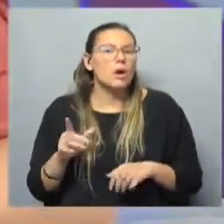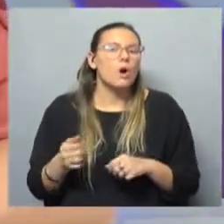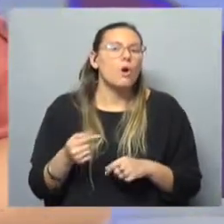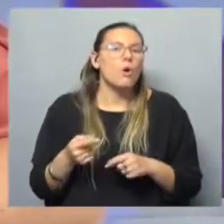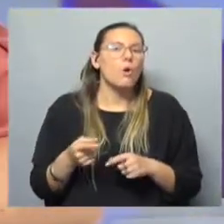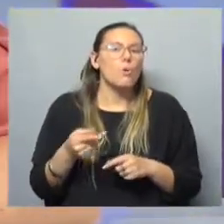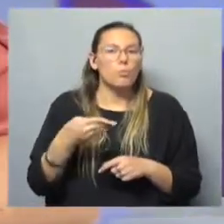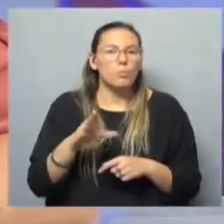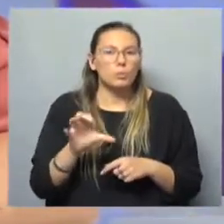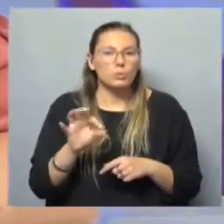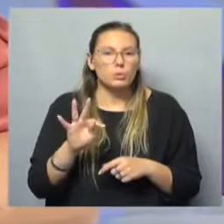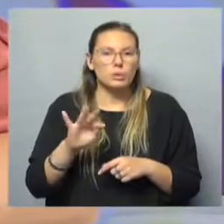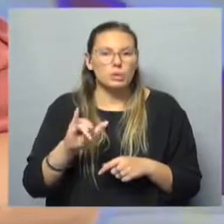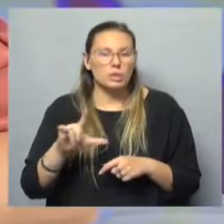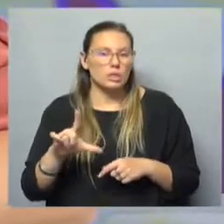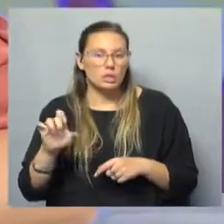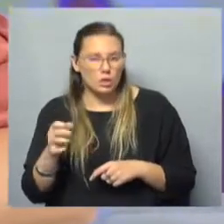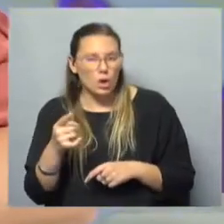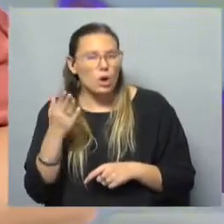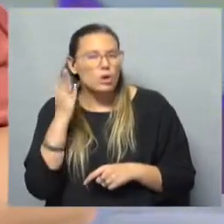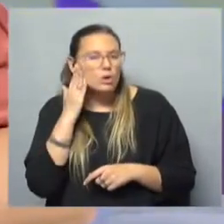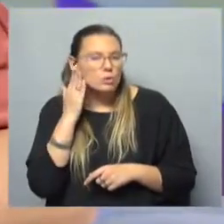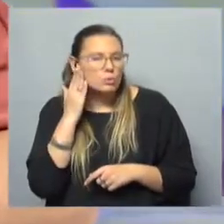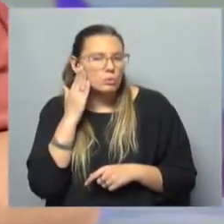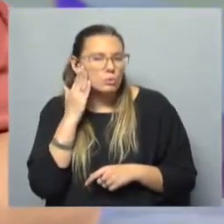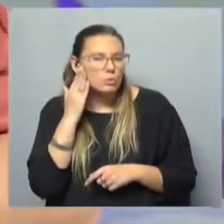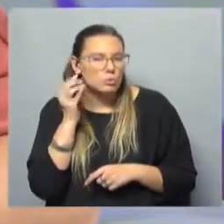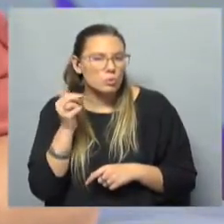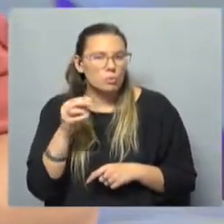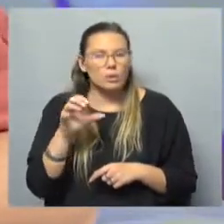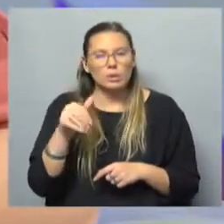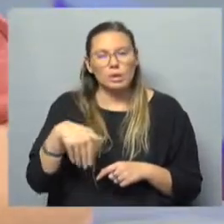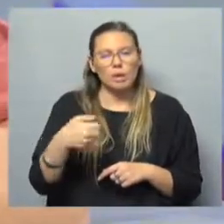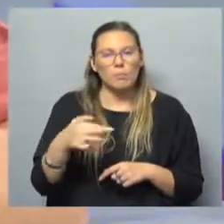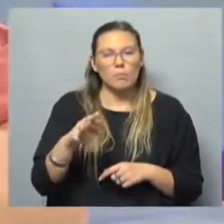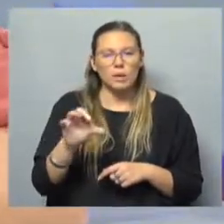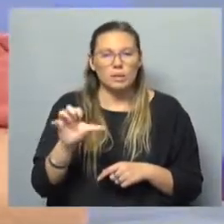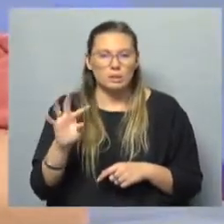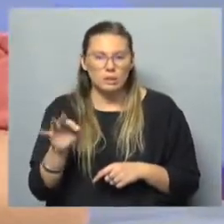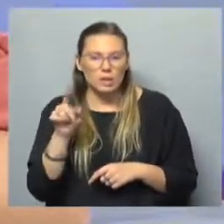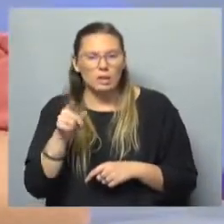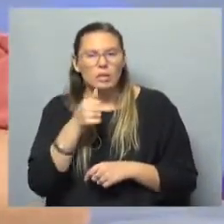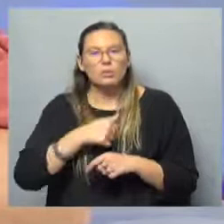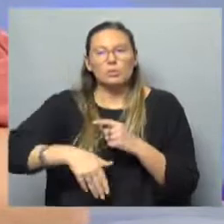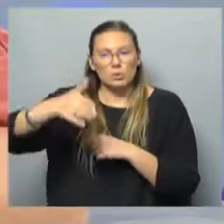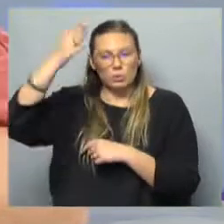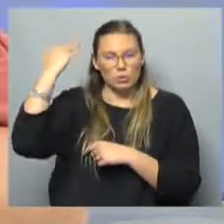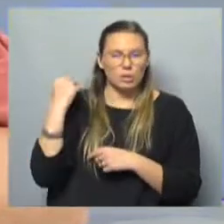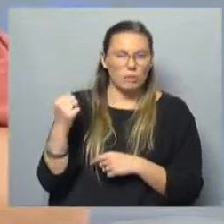cuándo Bustillo tomó conocimiento de Sebastián Marcet y de sus